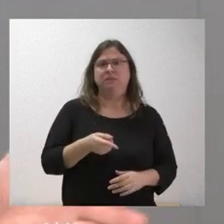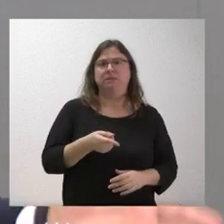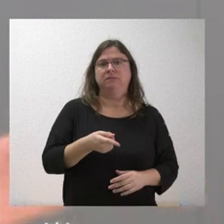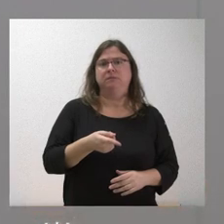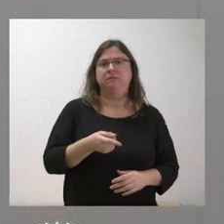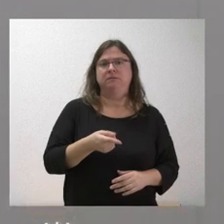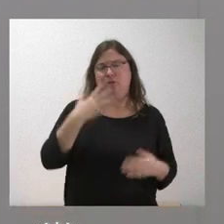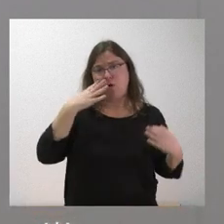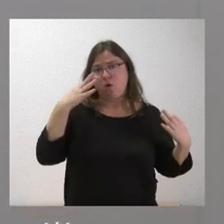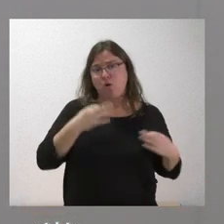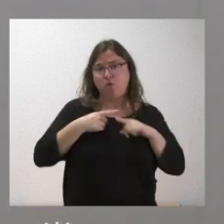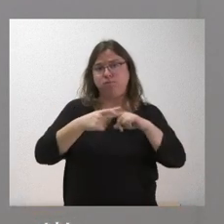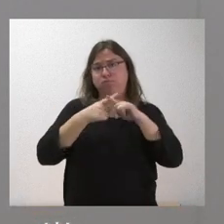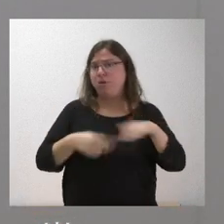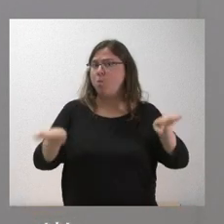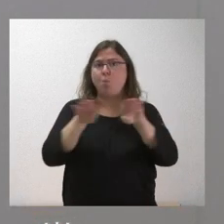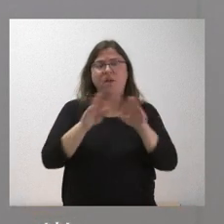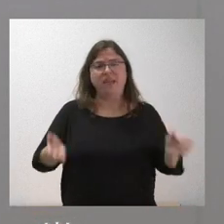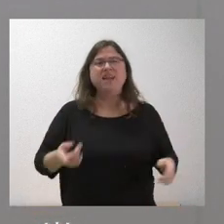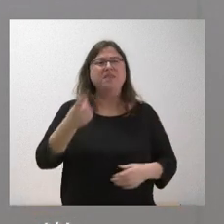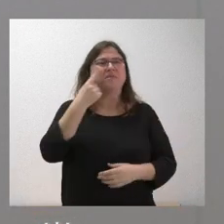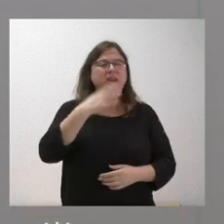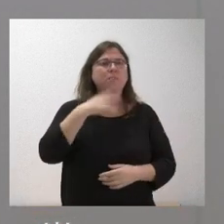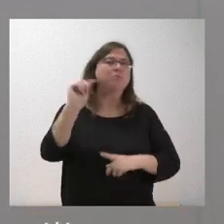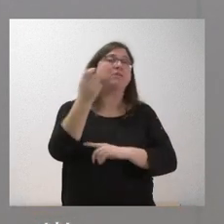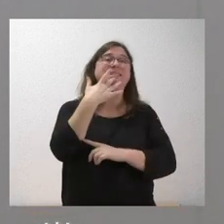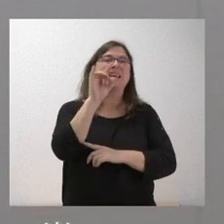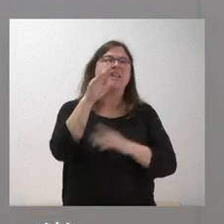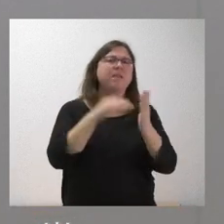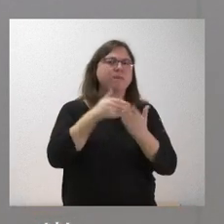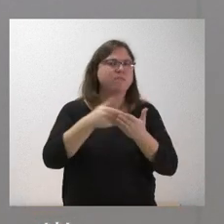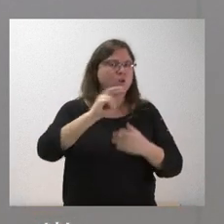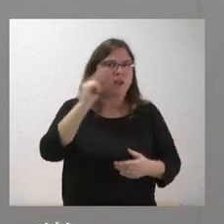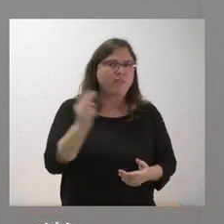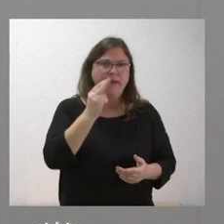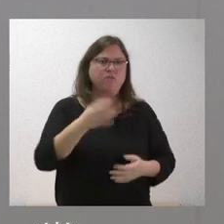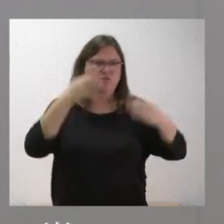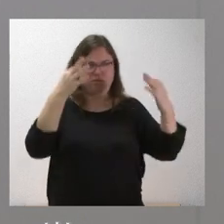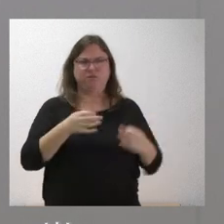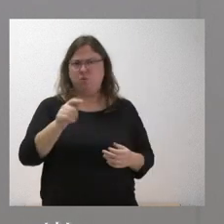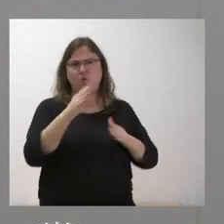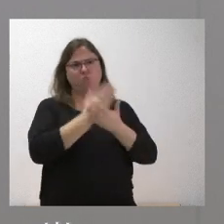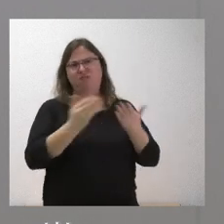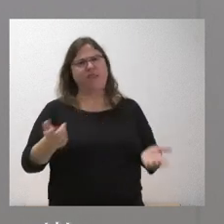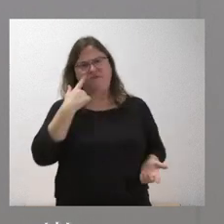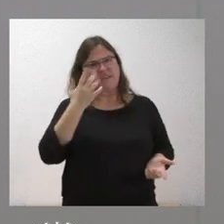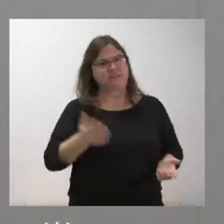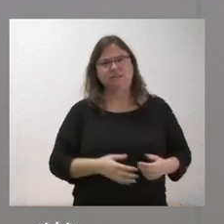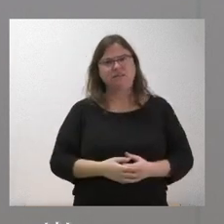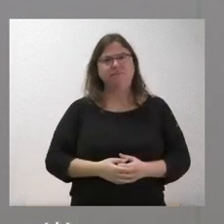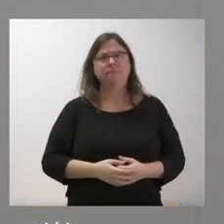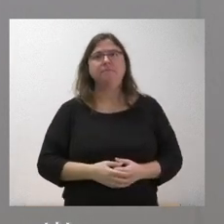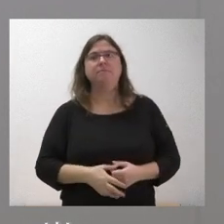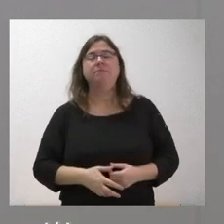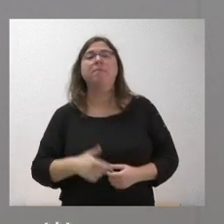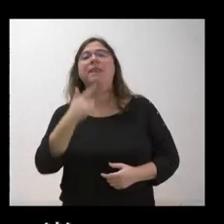Es lógico que se parta con igualdad fíjese lo que podríamos hacer con 15,000 millones de euros que se le ha asegurado a una comunidad Autónoma fíjese por